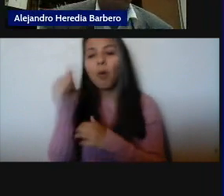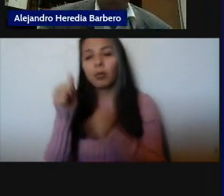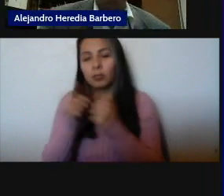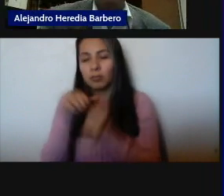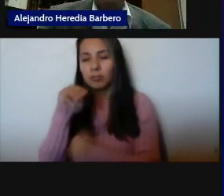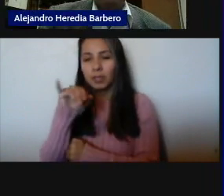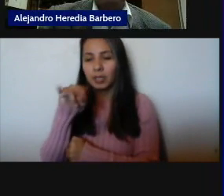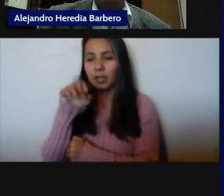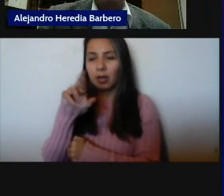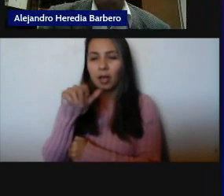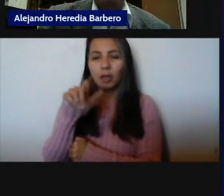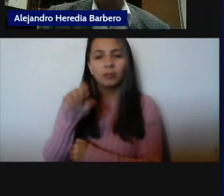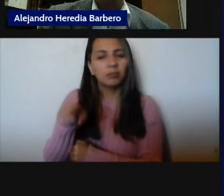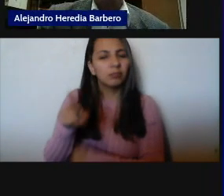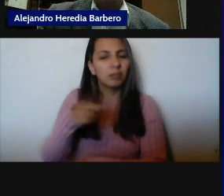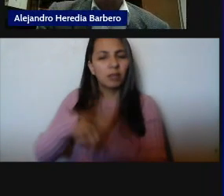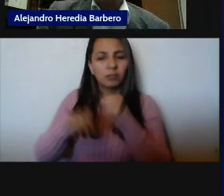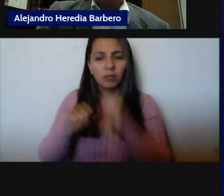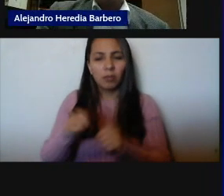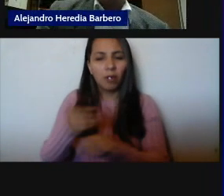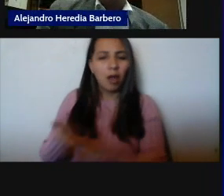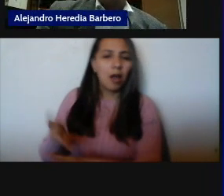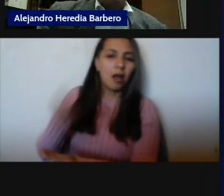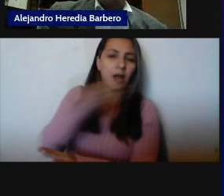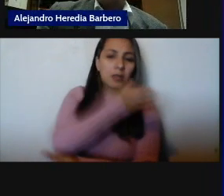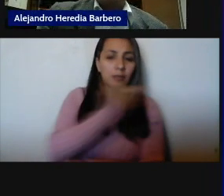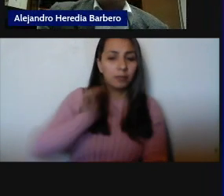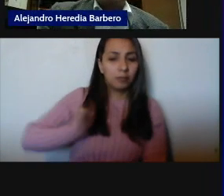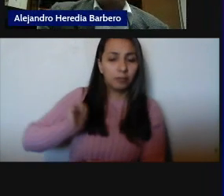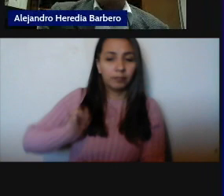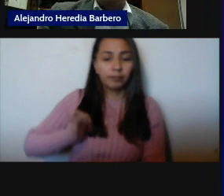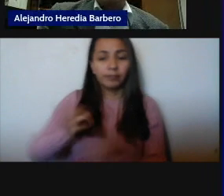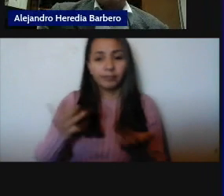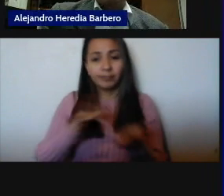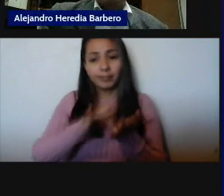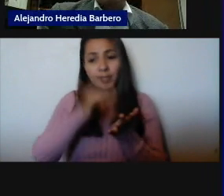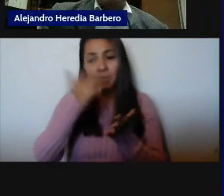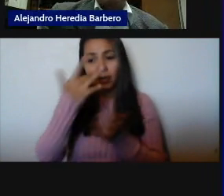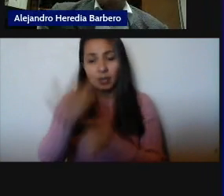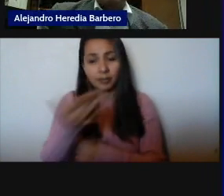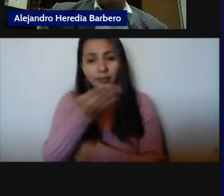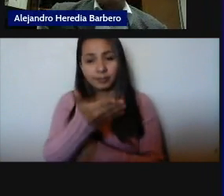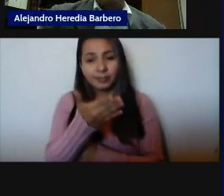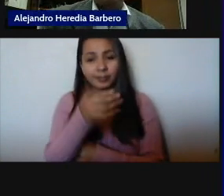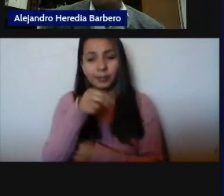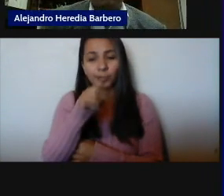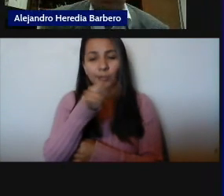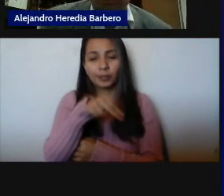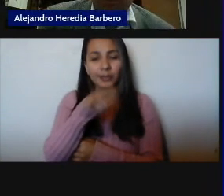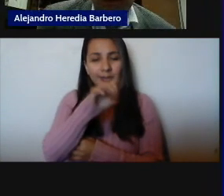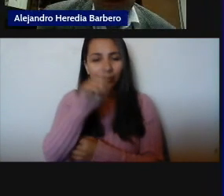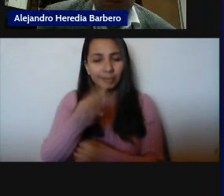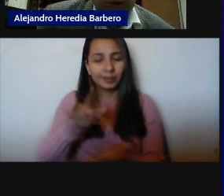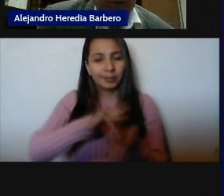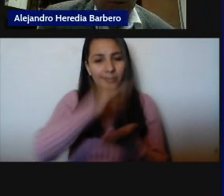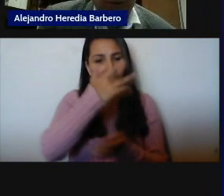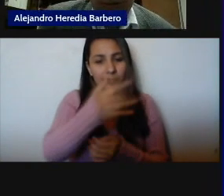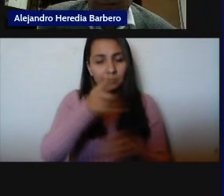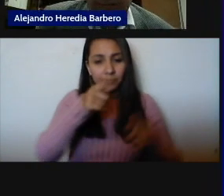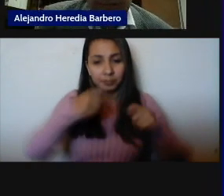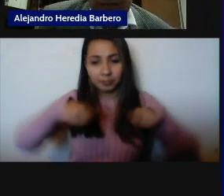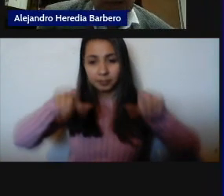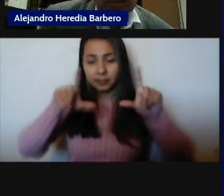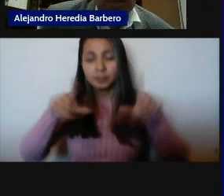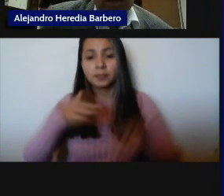consideran que son primitivas. Entonces, muchísimas gracias por la presentación a la doctora Núñez. Mi nombre es Alejandro Díaz